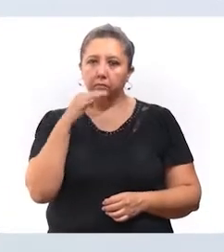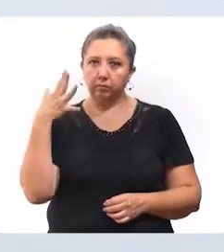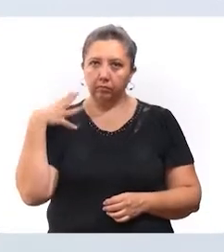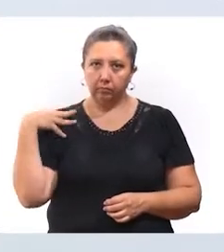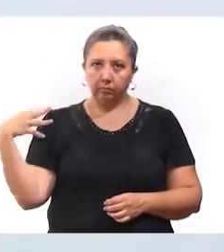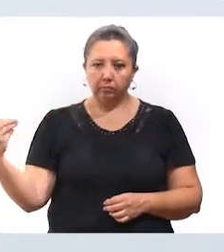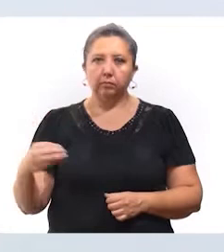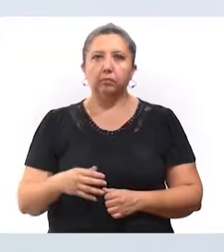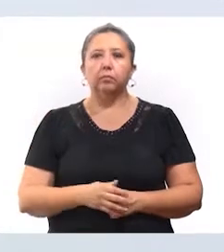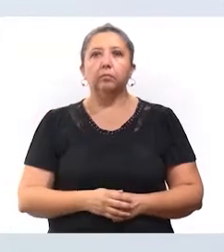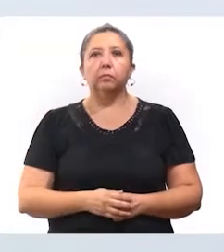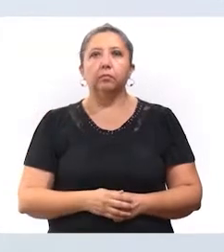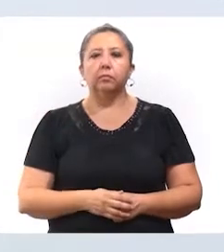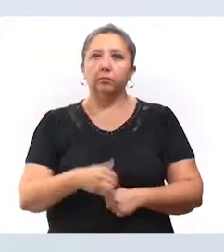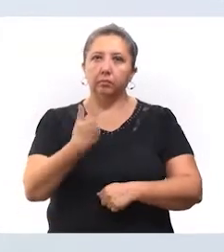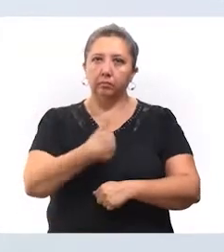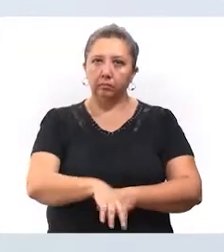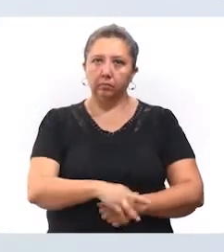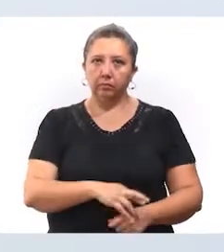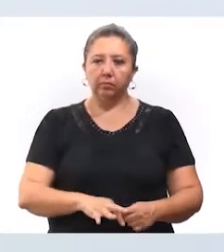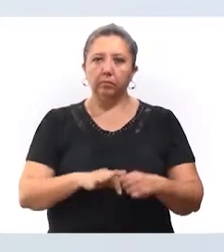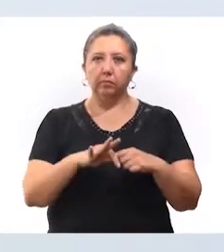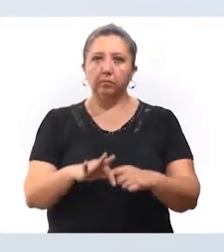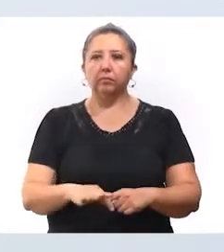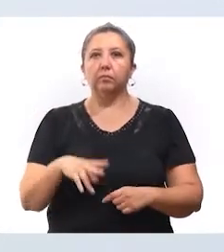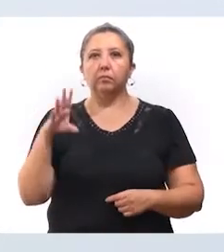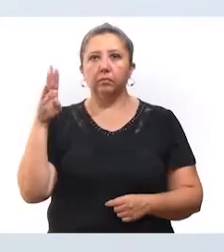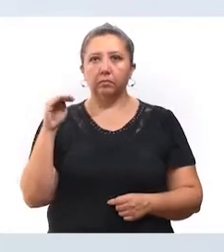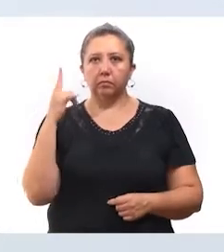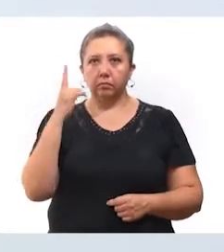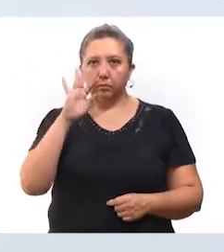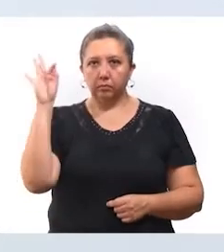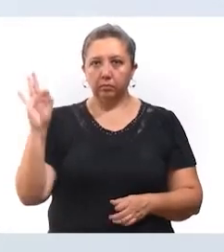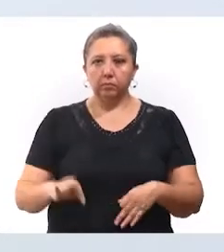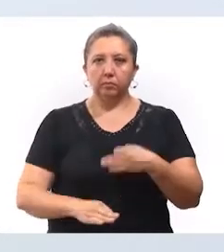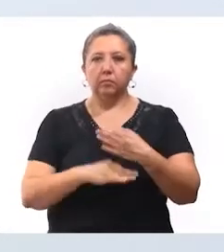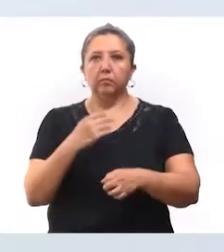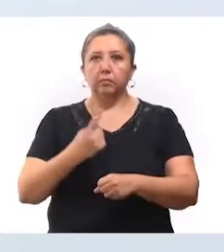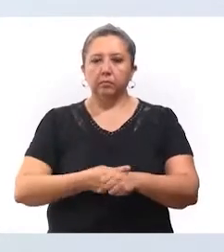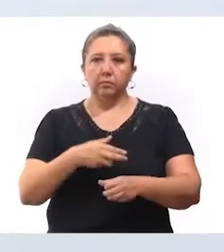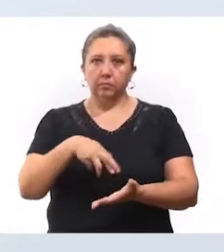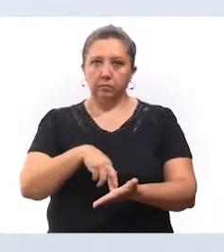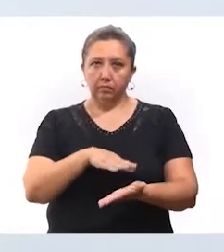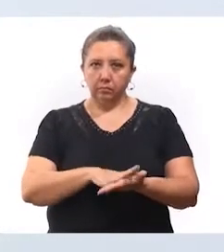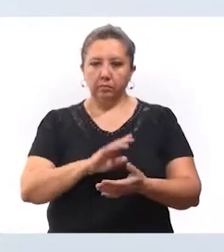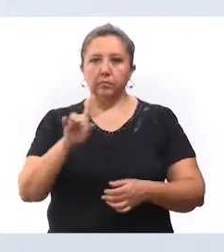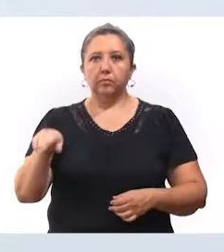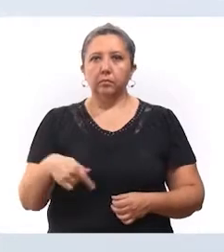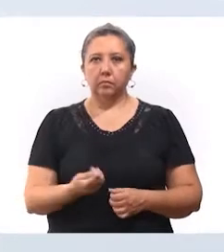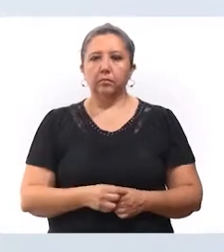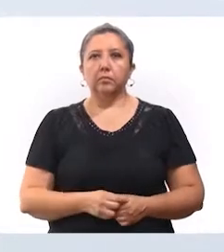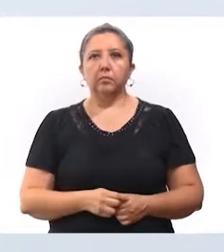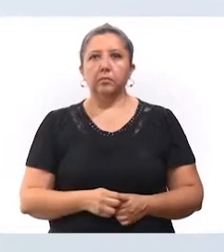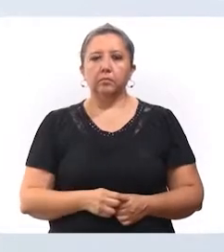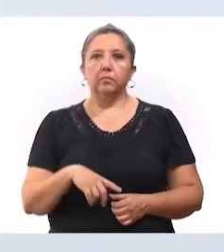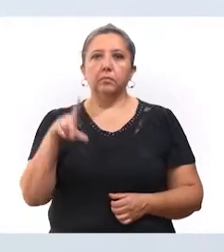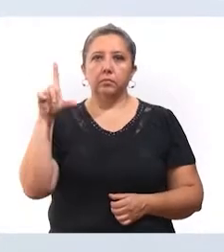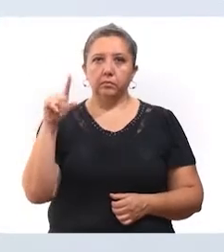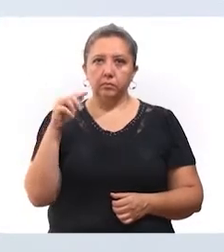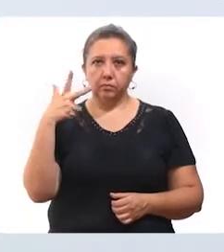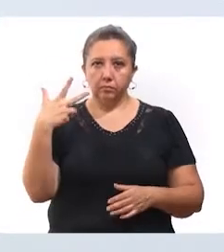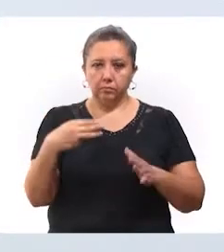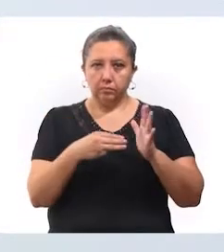síntomas ni pueden contagiar. Esta cifra representa el 91% del total de contagios registrados, que es